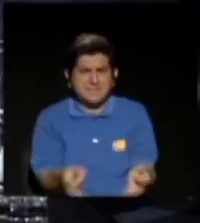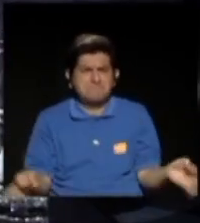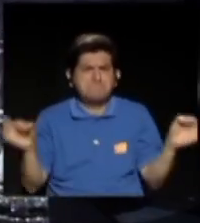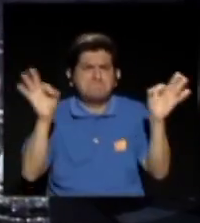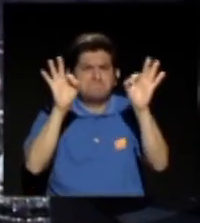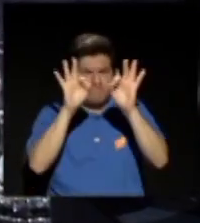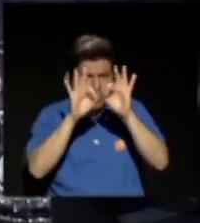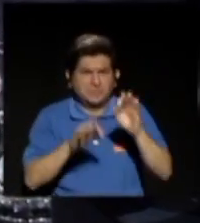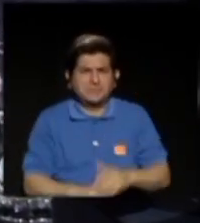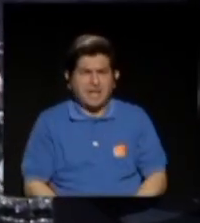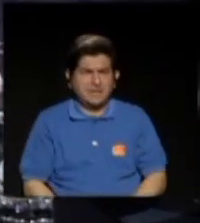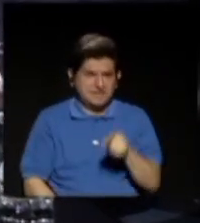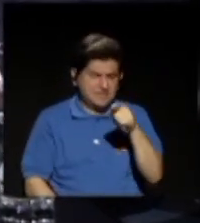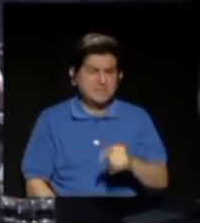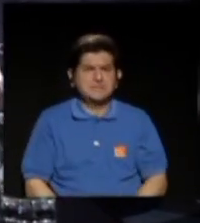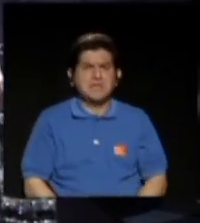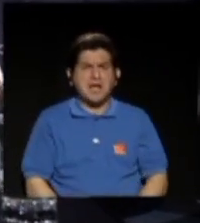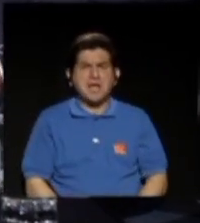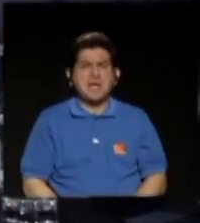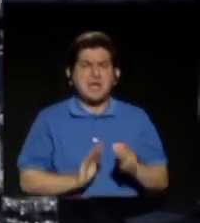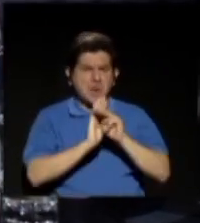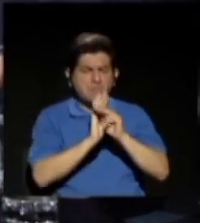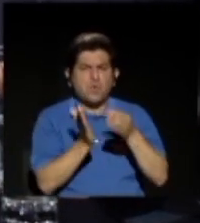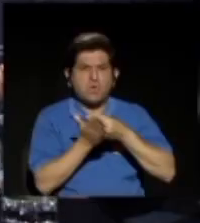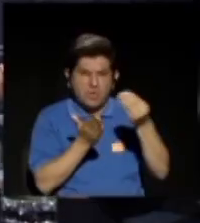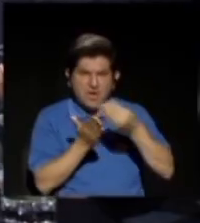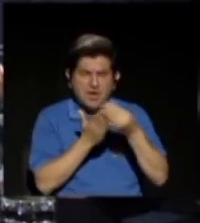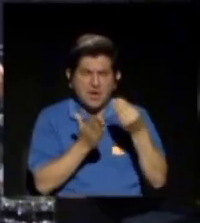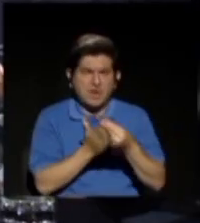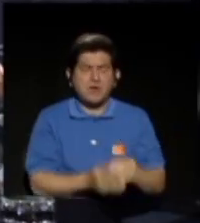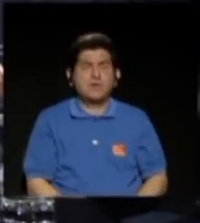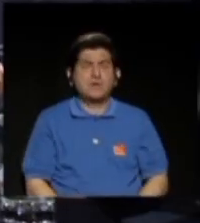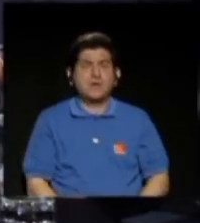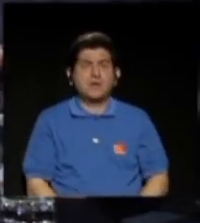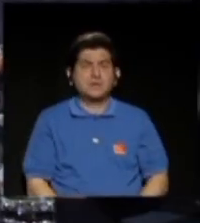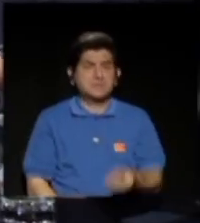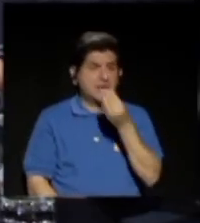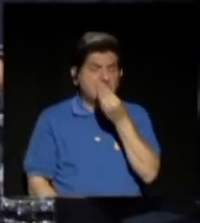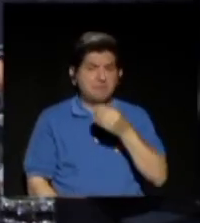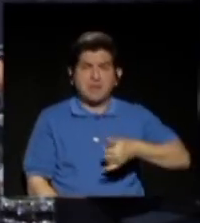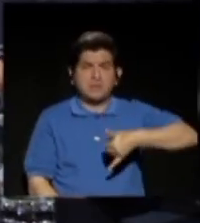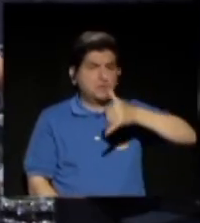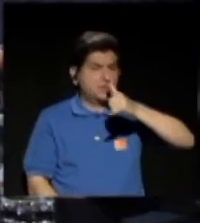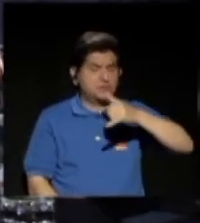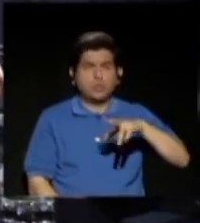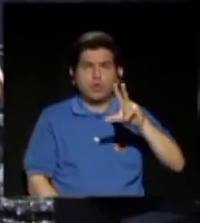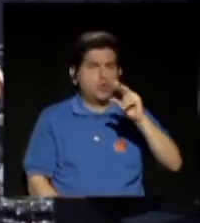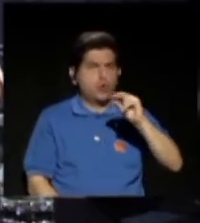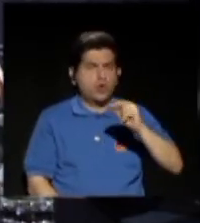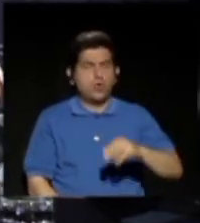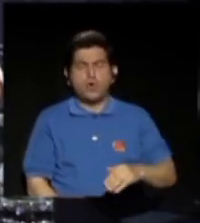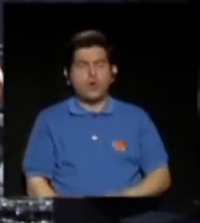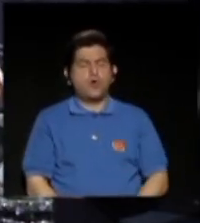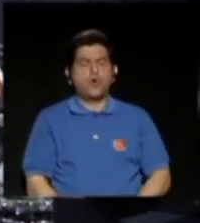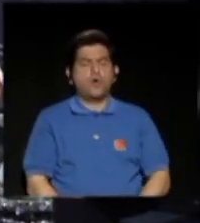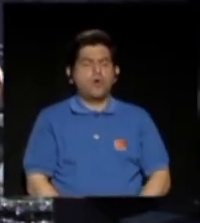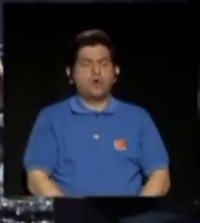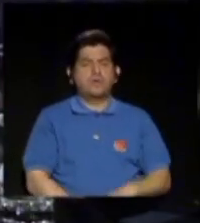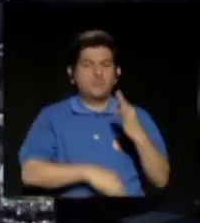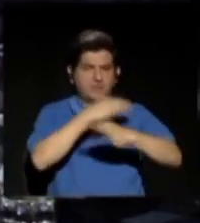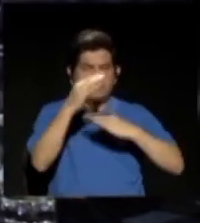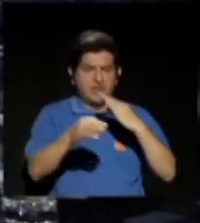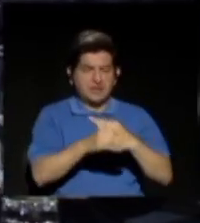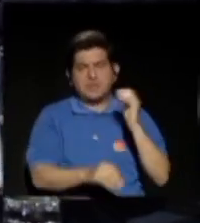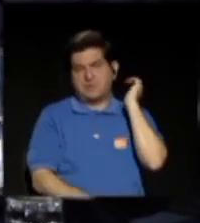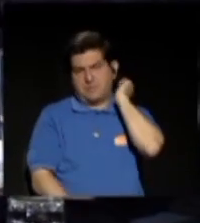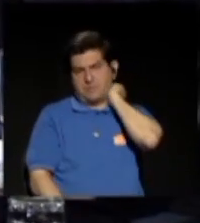mayor importancia en el patrón de consumo de los hogares son alimentos y bebidas no alcohólicas, transporte y alquiler y servicios de la vivienda.